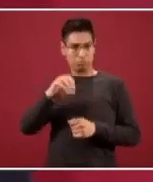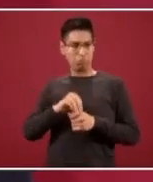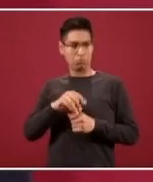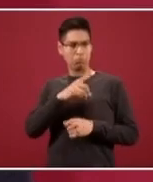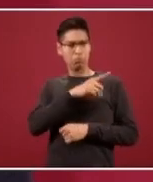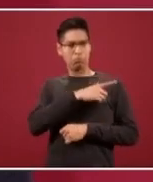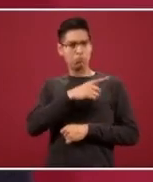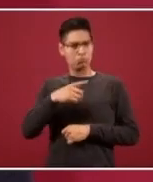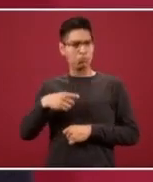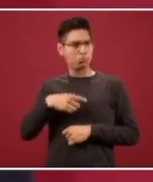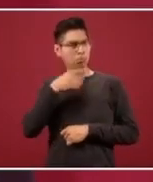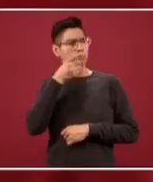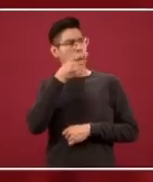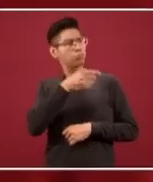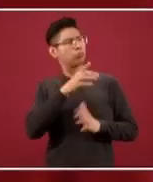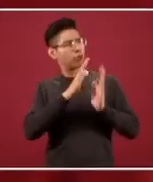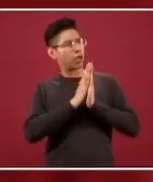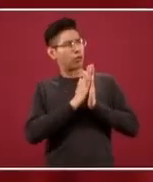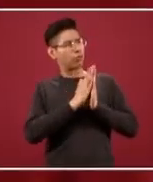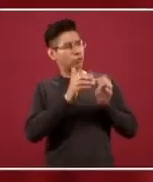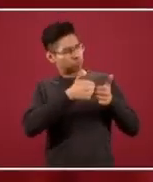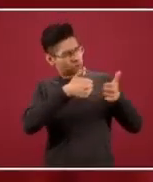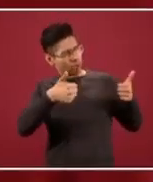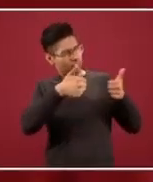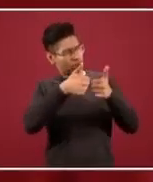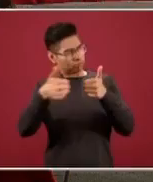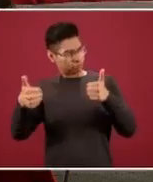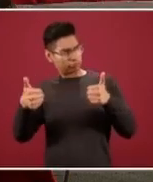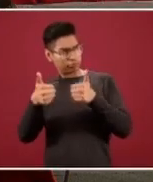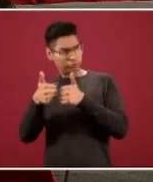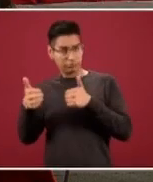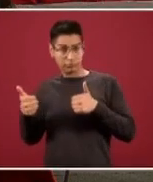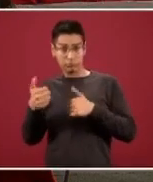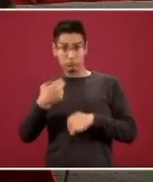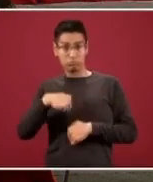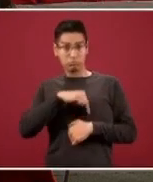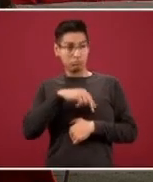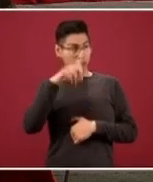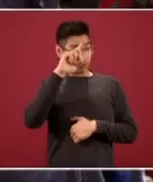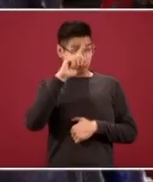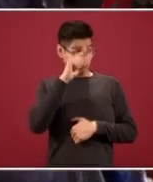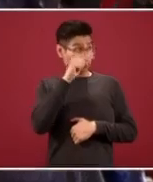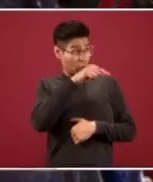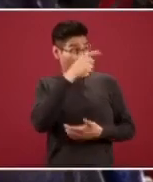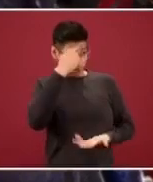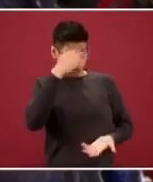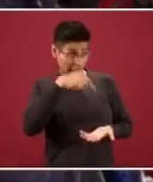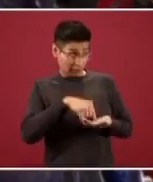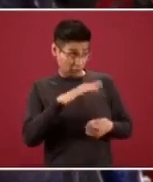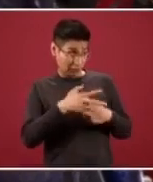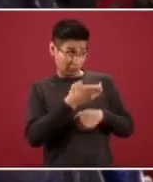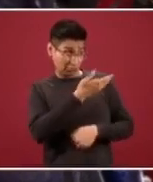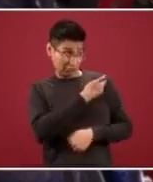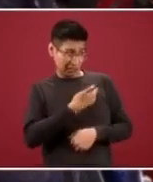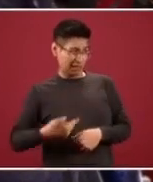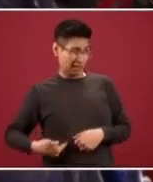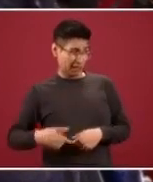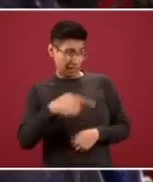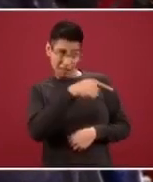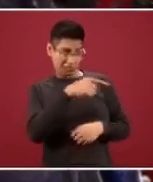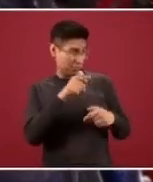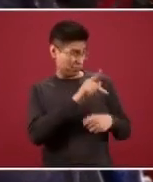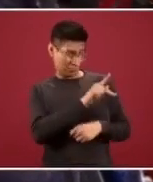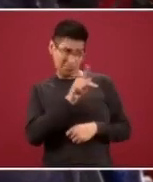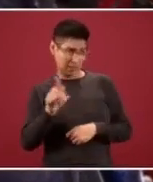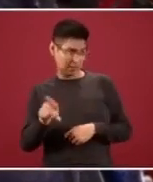para tener estas actividades de sana distancia. Pero ¿no creen que por esto la gente no haya atendido la situación como debe de ser, esto que